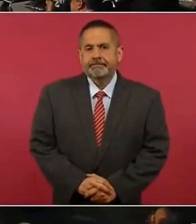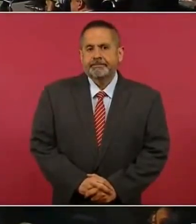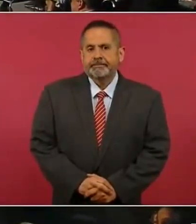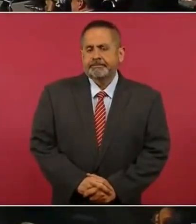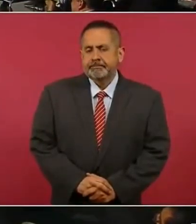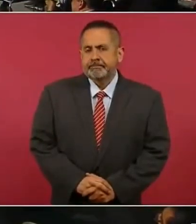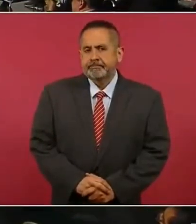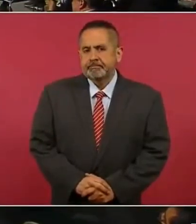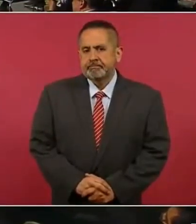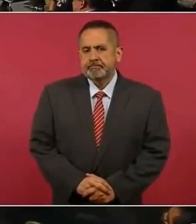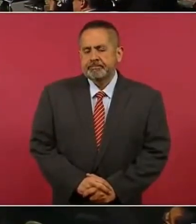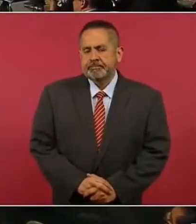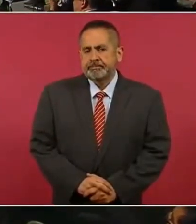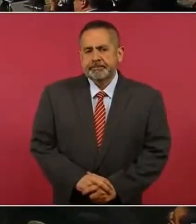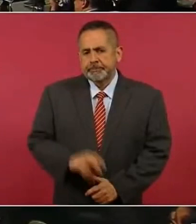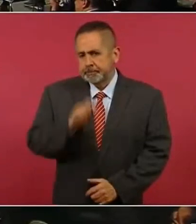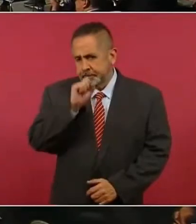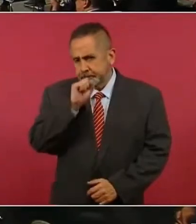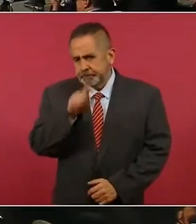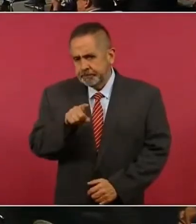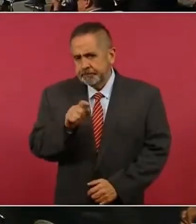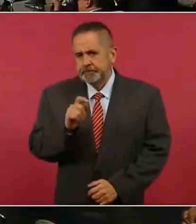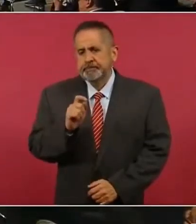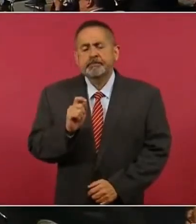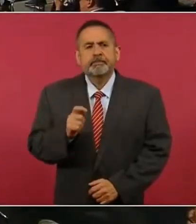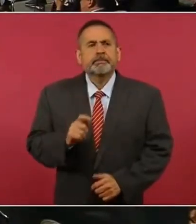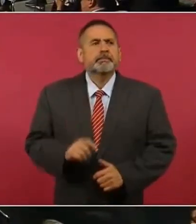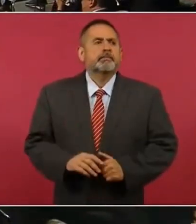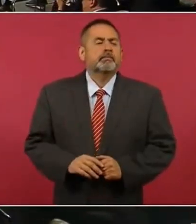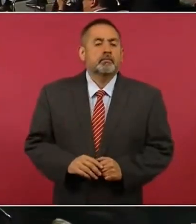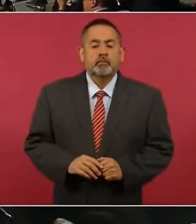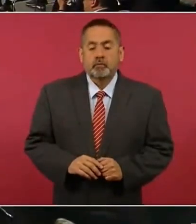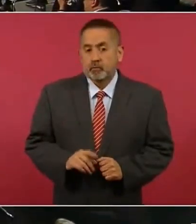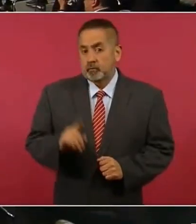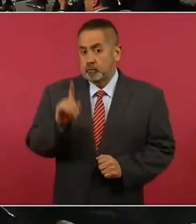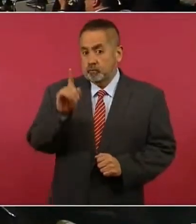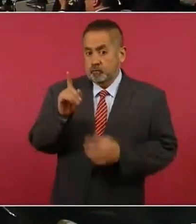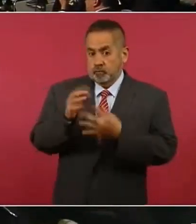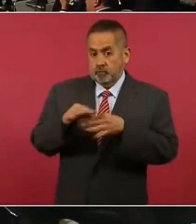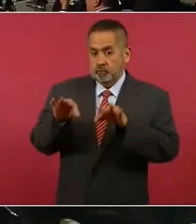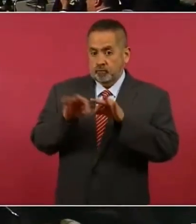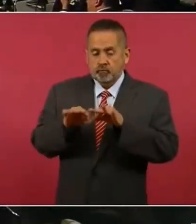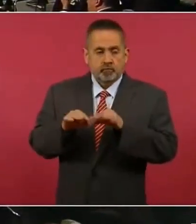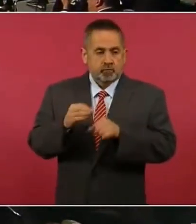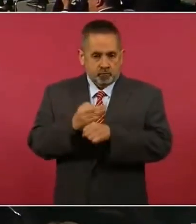también es muy importante informar,